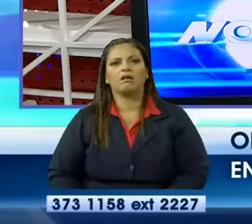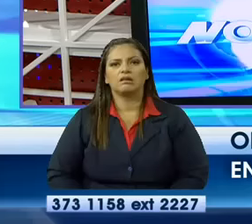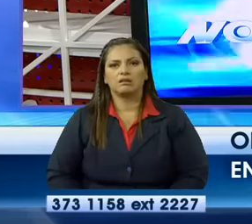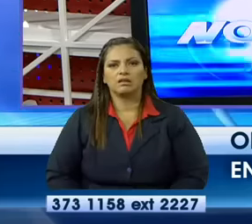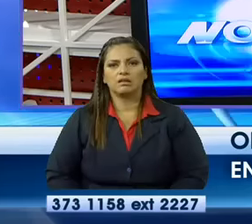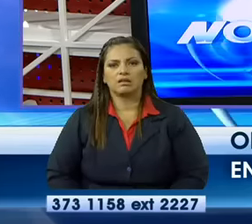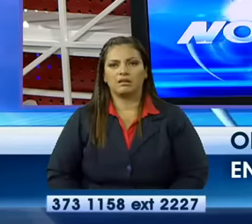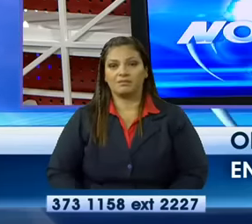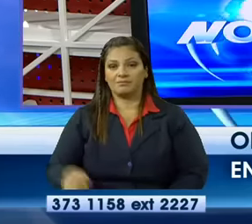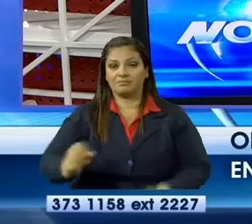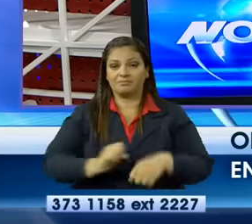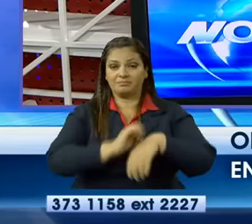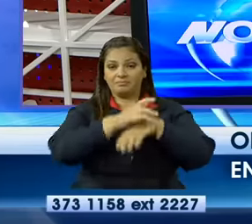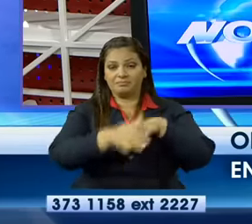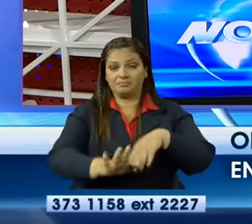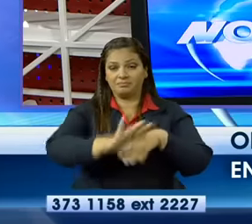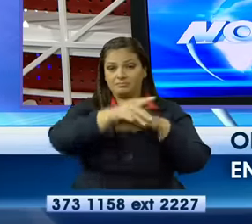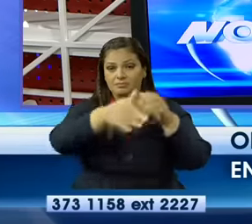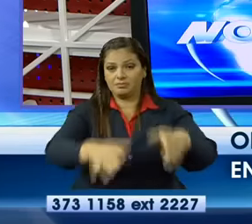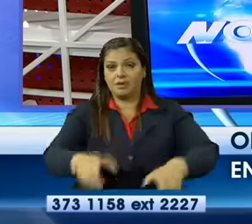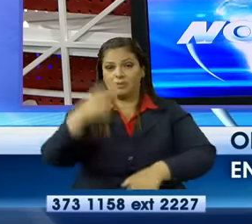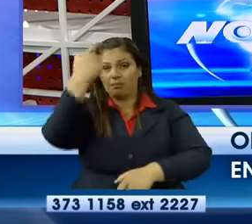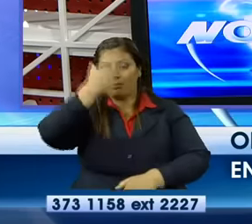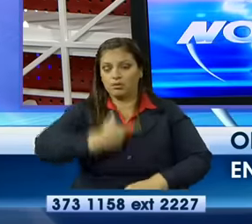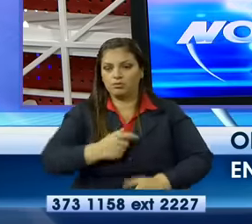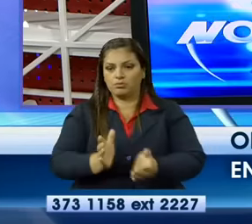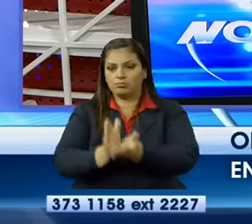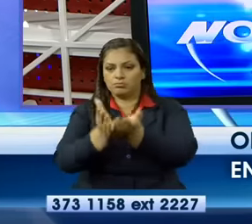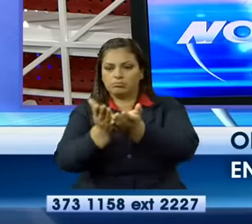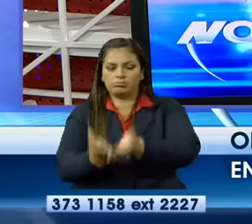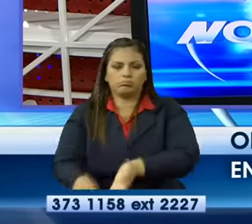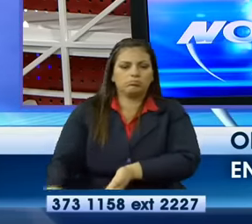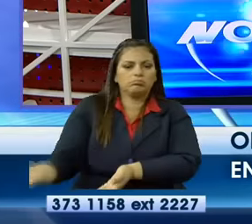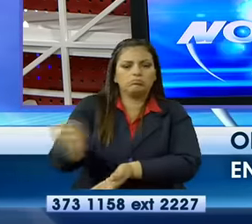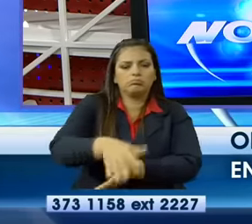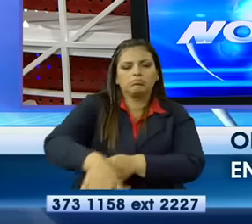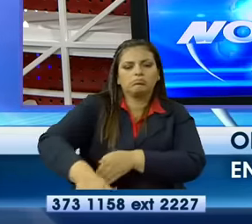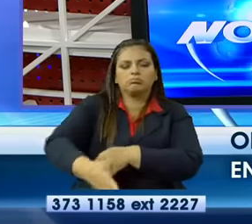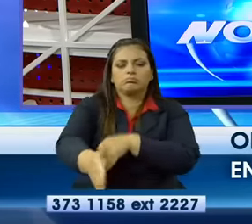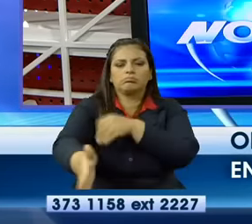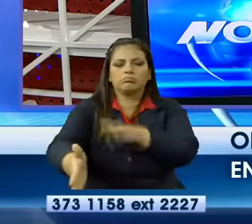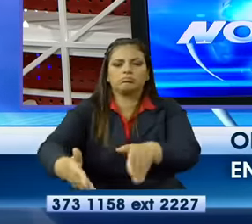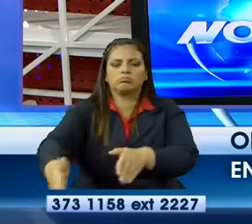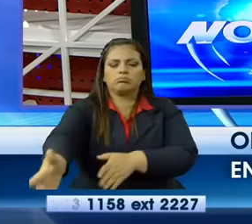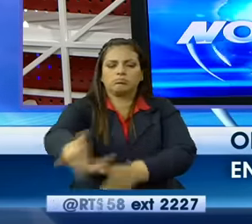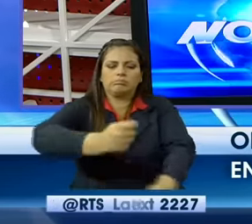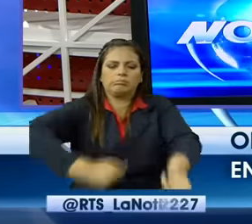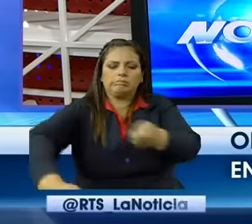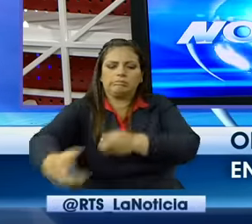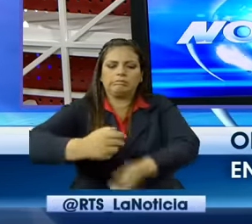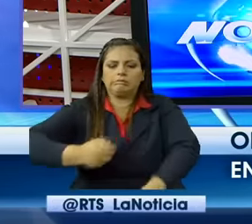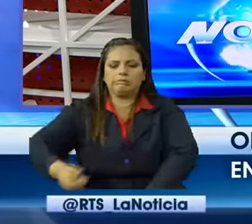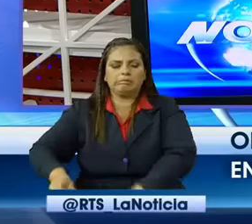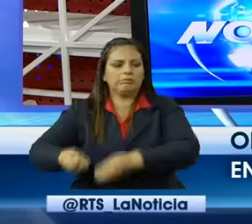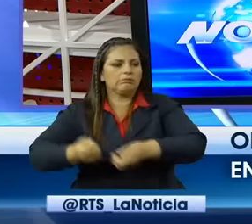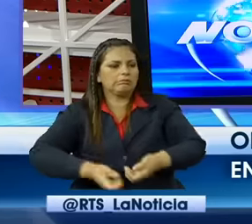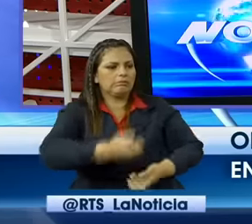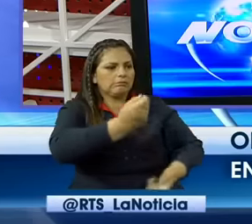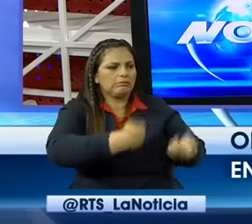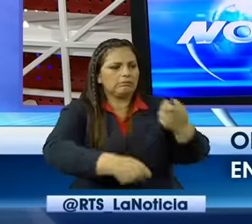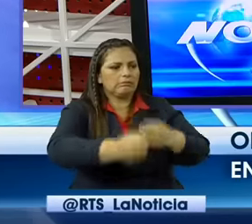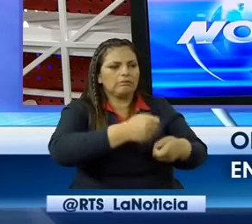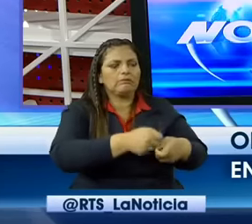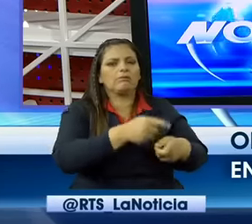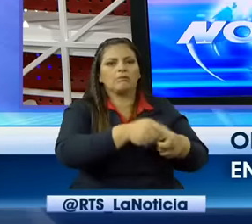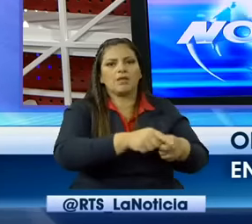que lo promociona. Y de ahí para allá, comience usted a ver, esto es como los futbolistas, cada pescado tiene su representante. ¿Se da cuenta? Y